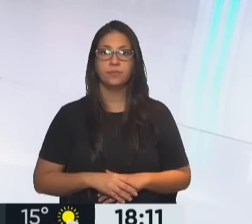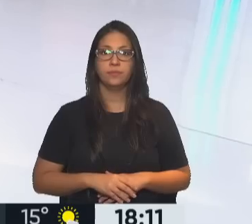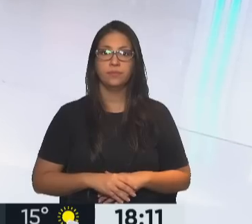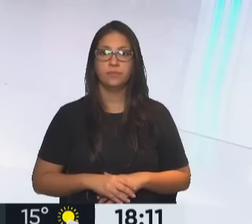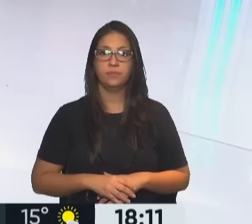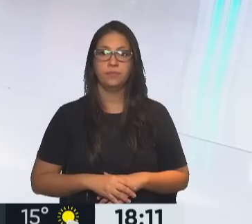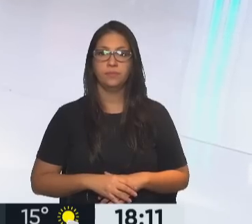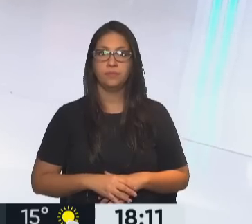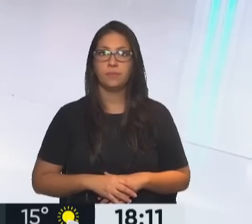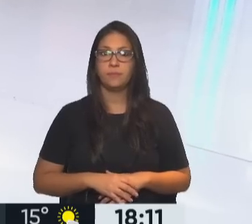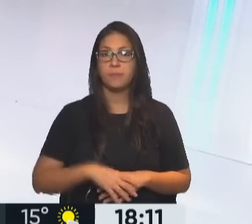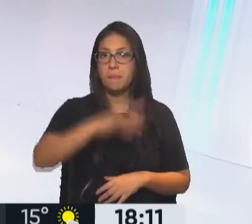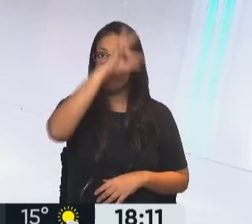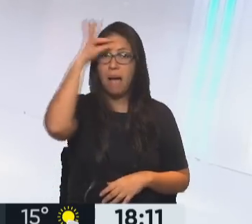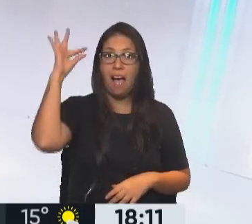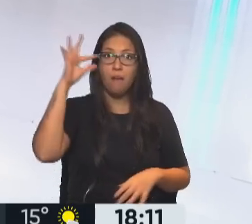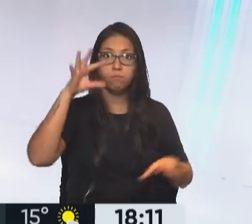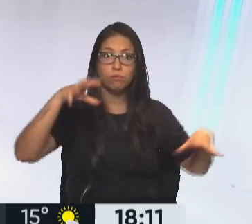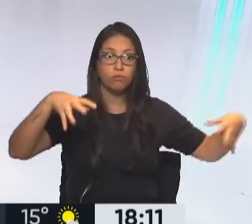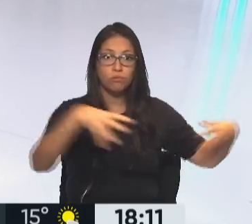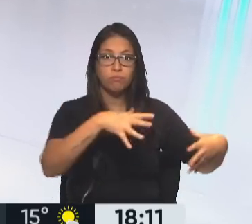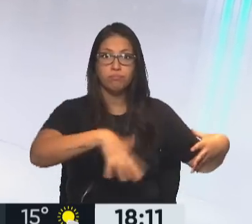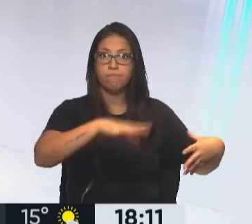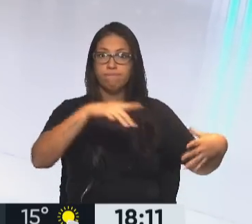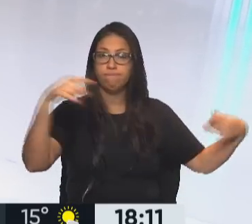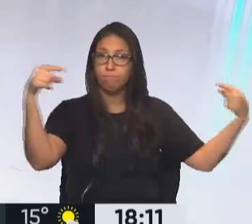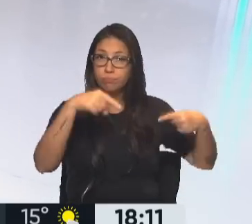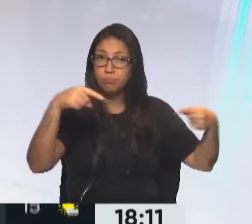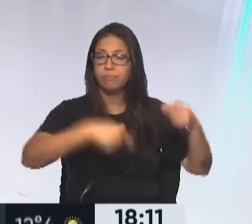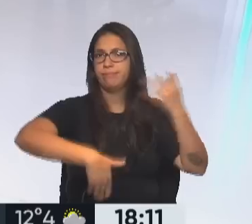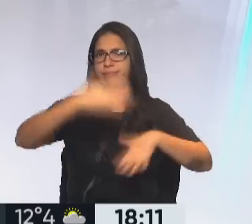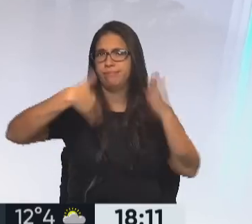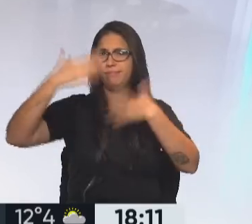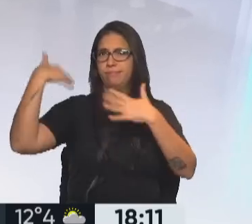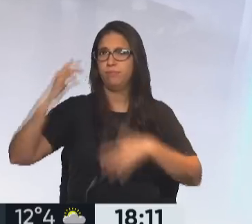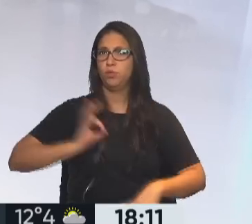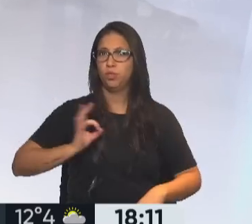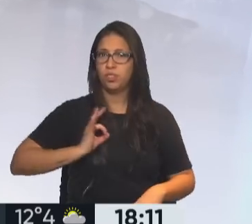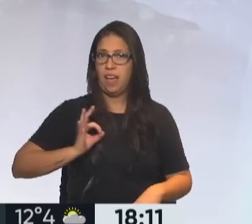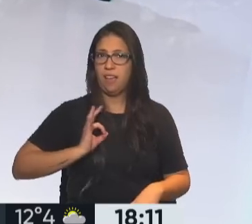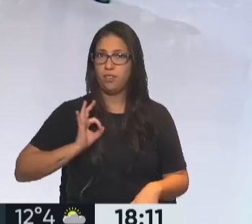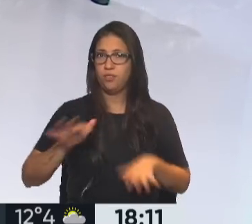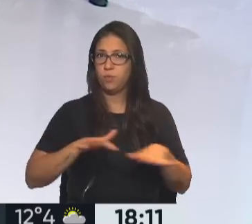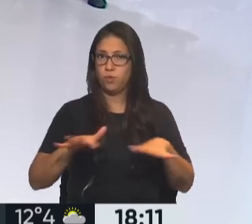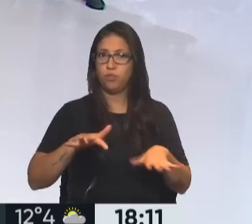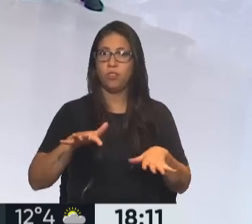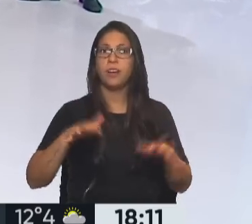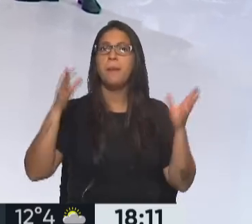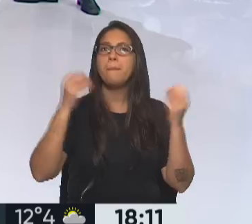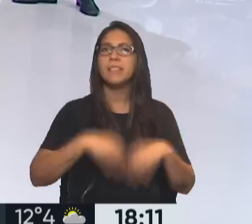Bueno, bien, el conflicto mapuche no comenzó ahora en Chile, viene de larga data, de muchos años. A ver, comenzamos a transitar